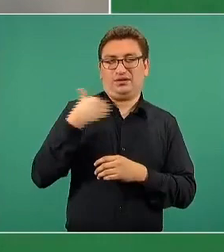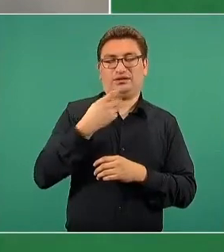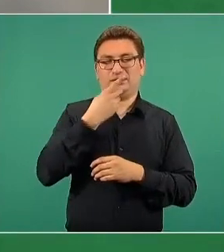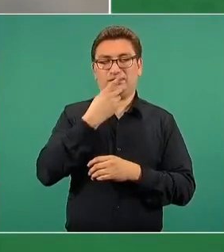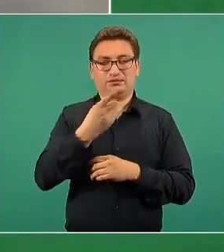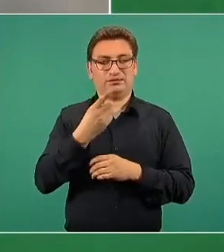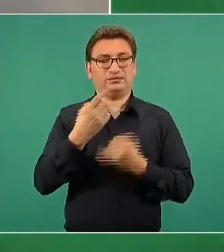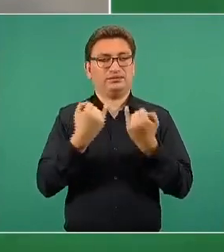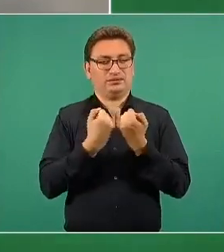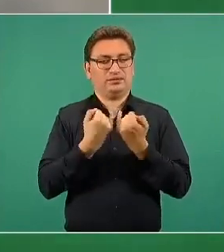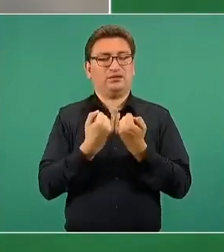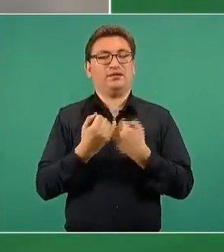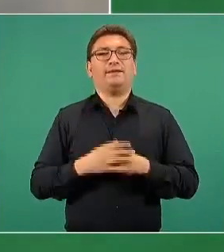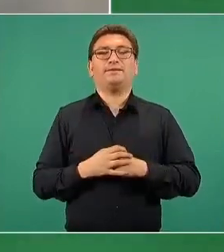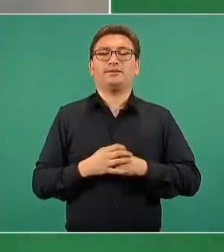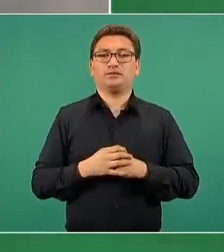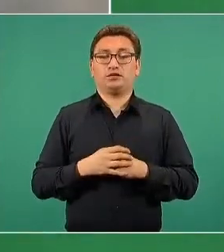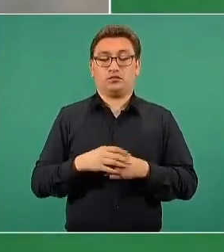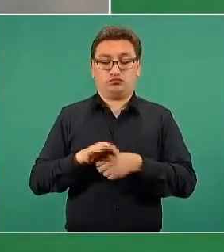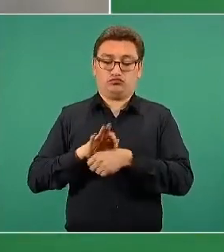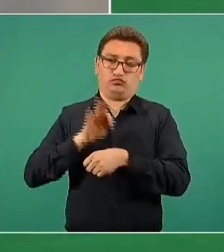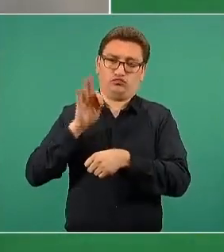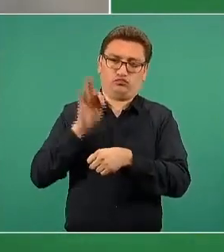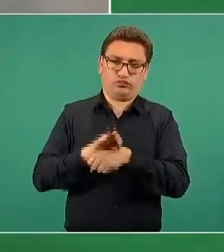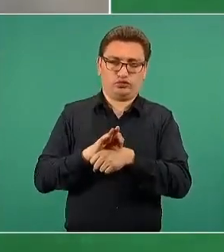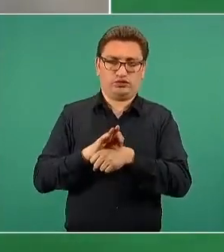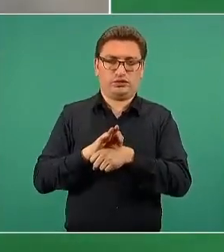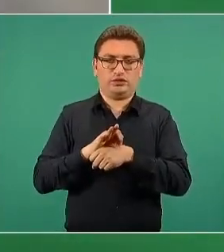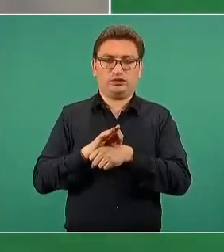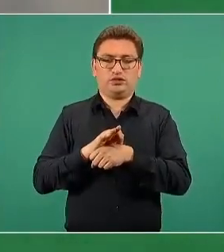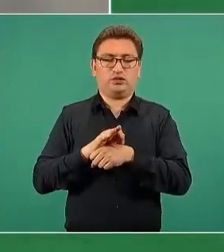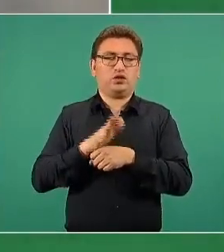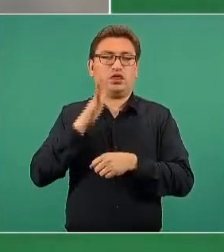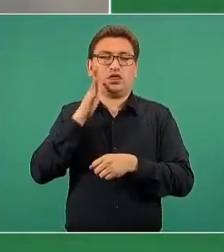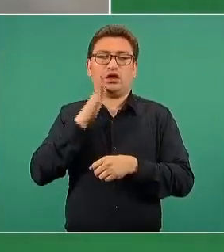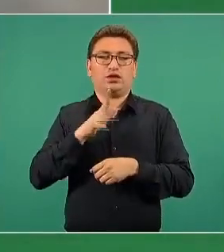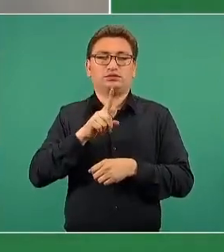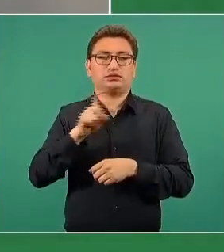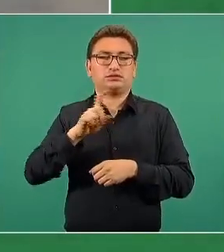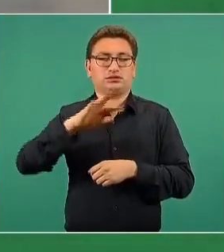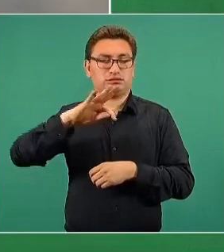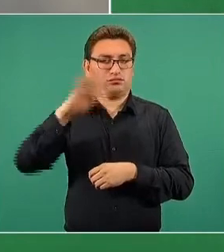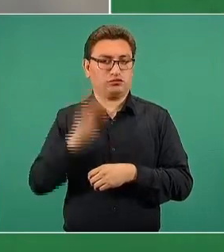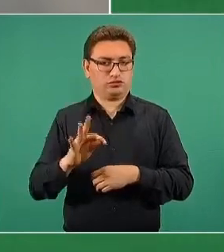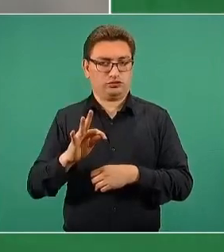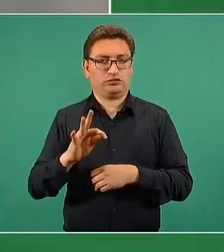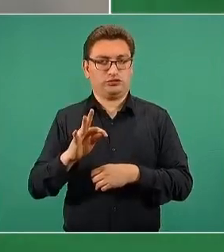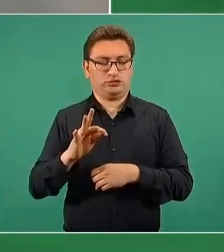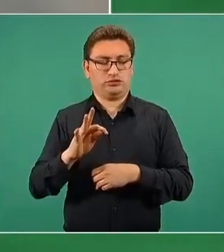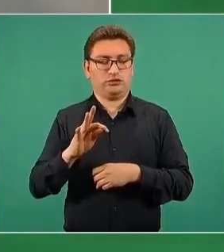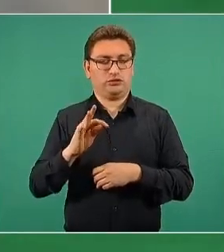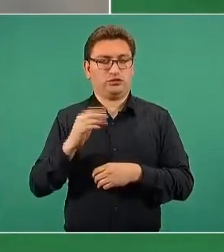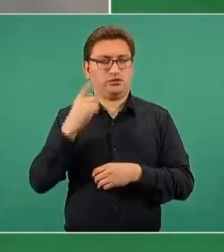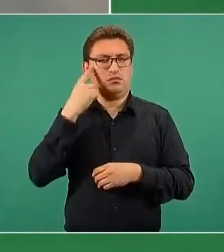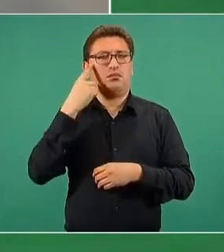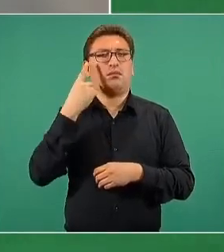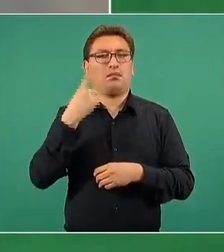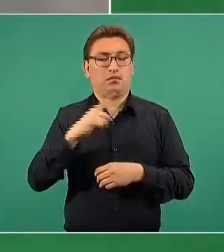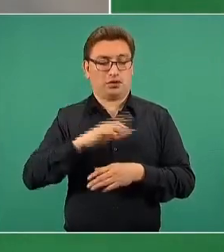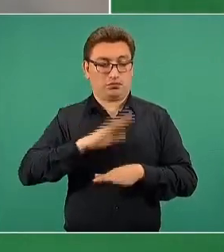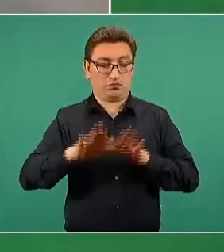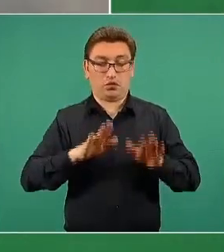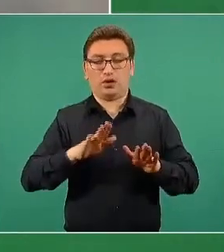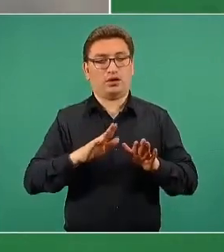comenté anteriormente, una protección muy cercana al 100% para evitar la